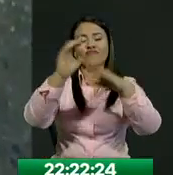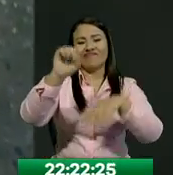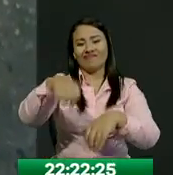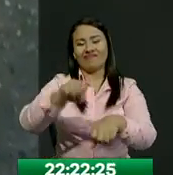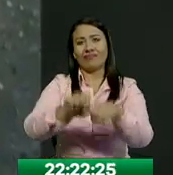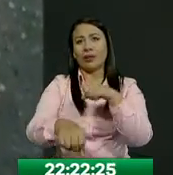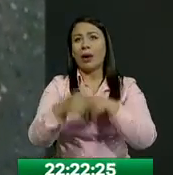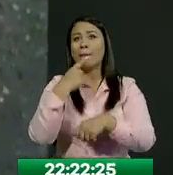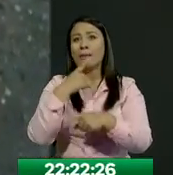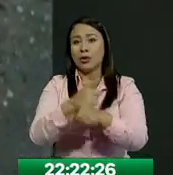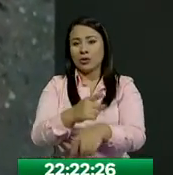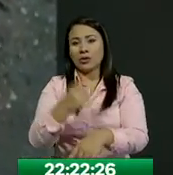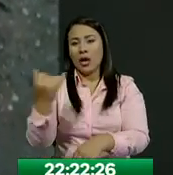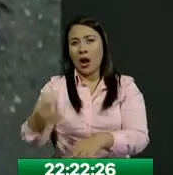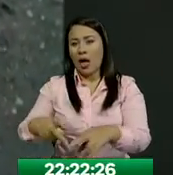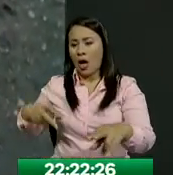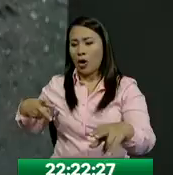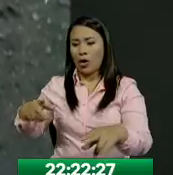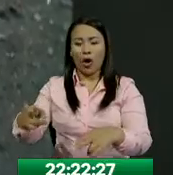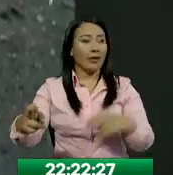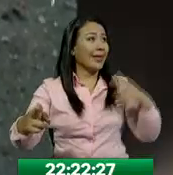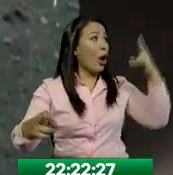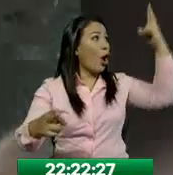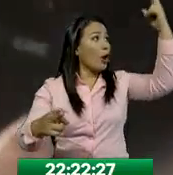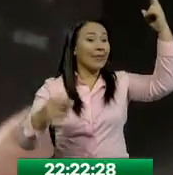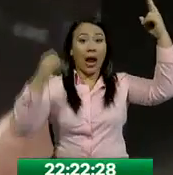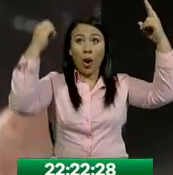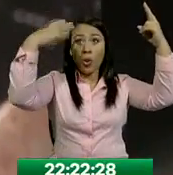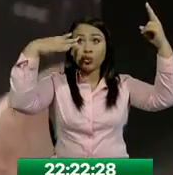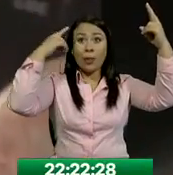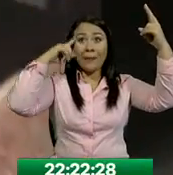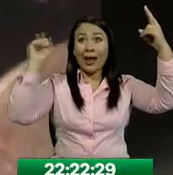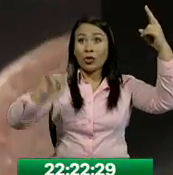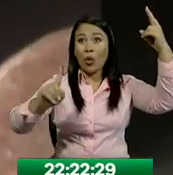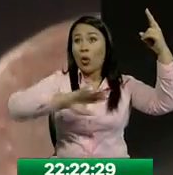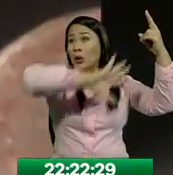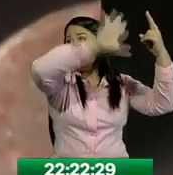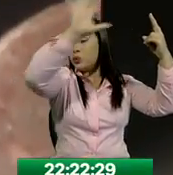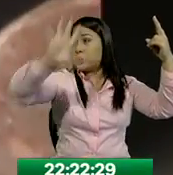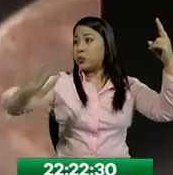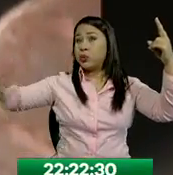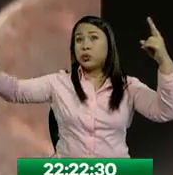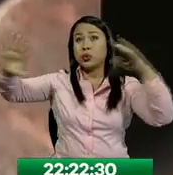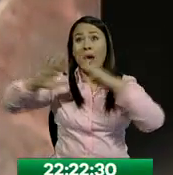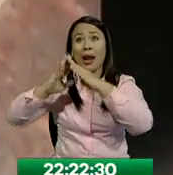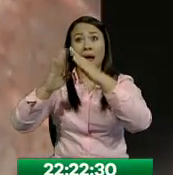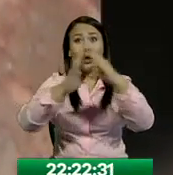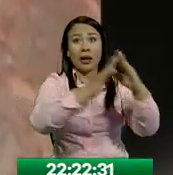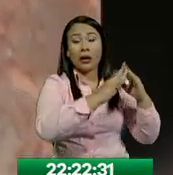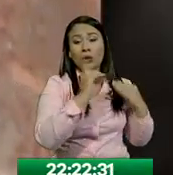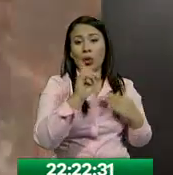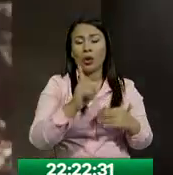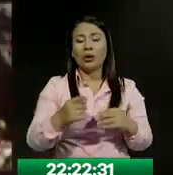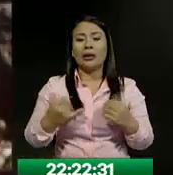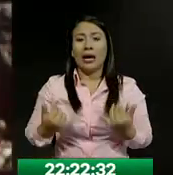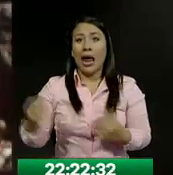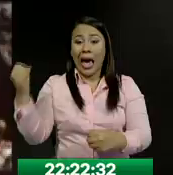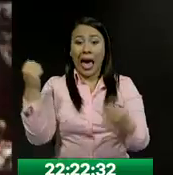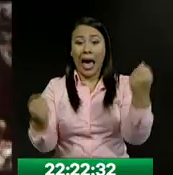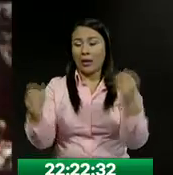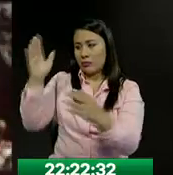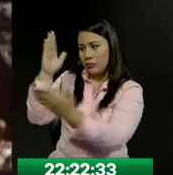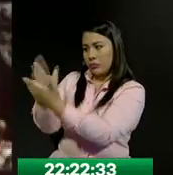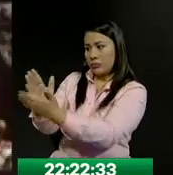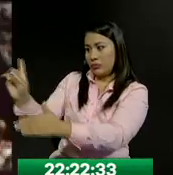riesgo fue necesario cortar el suministro de energía eléctrica para evitar que las chispas afecten a las casas vecinas. E incluso la circulación vehicular